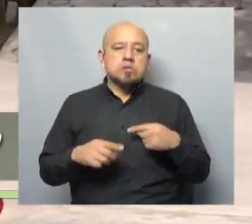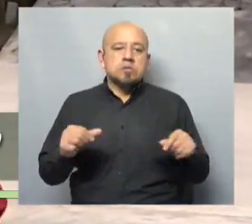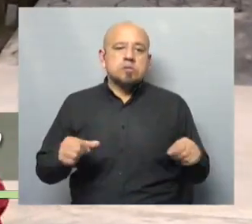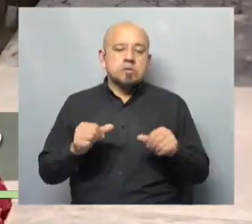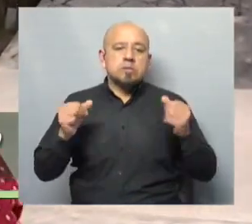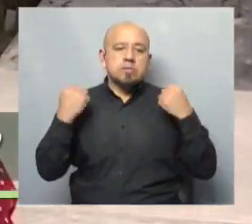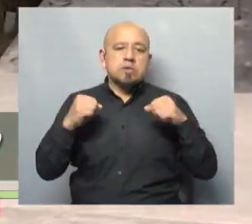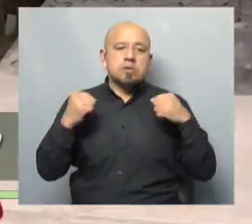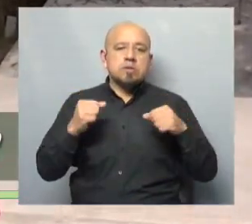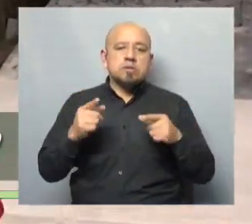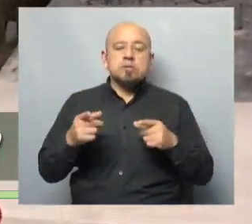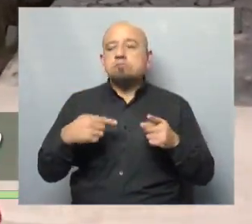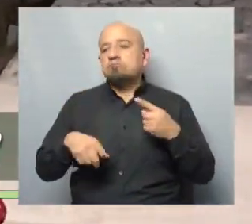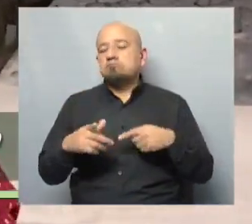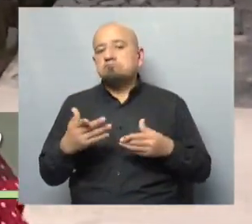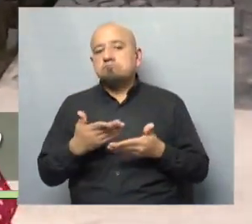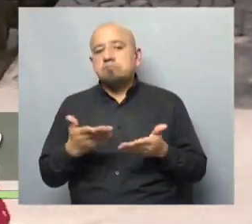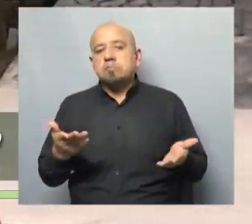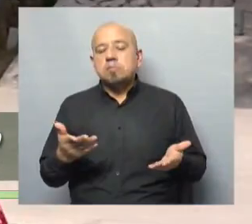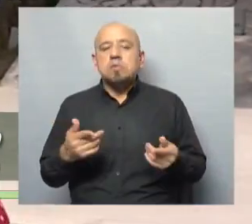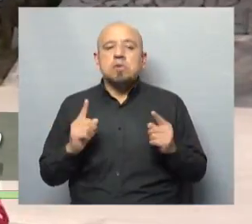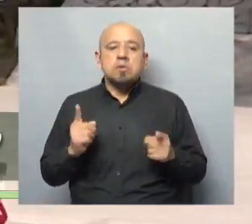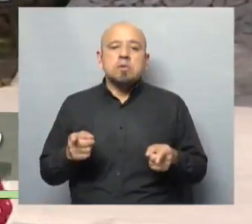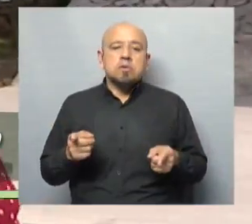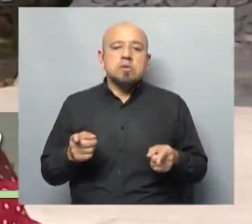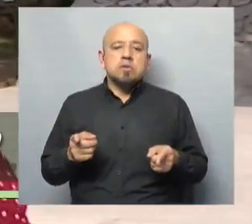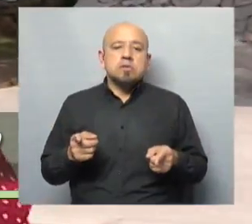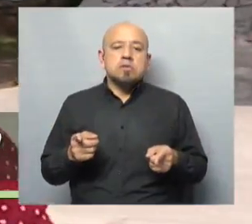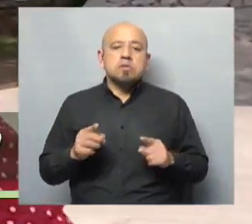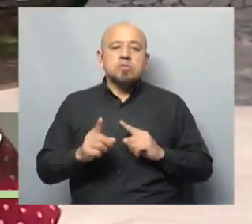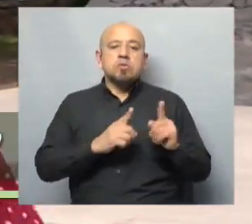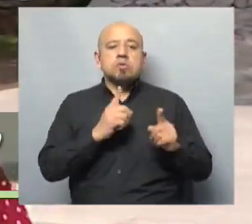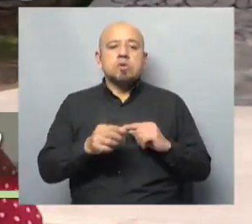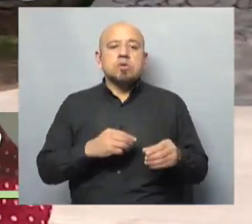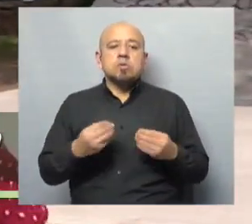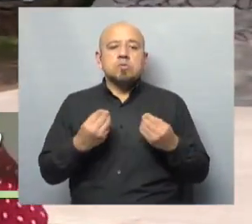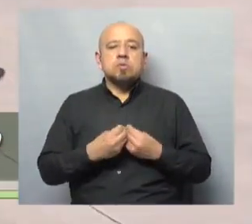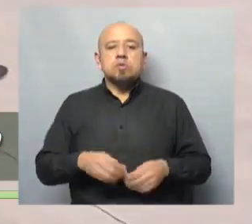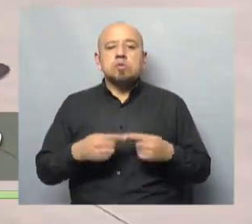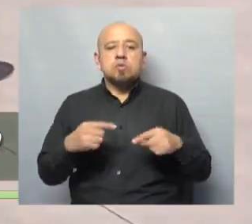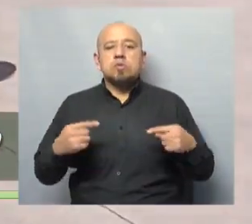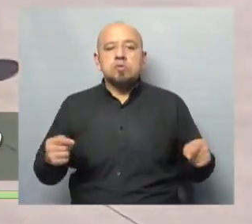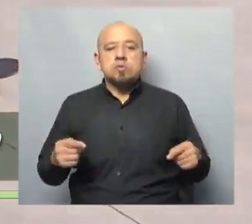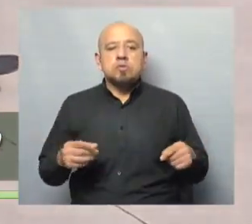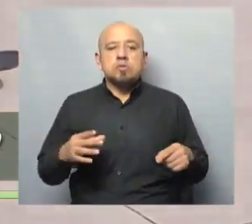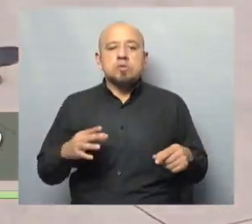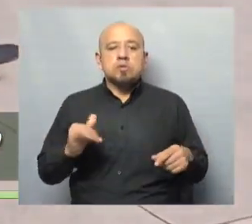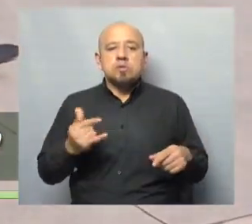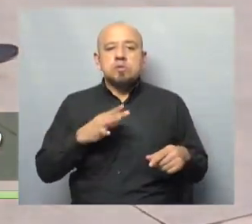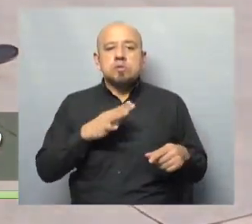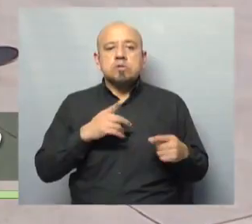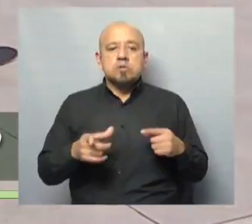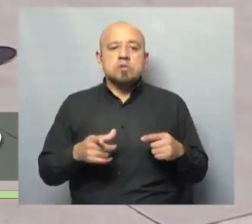en distintos barrios y también el utilizar una cantidad de infraestructura que ya haya invertido